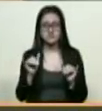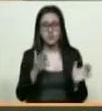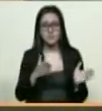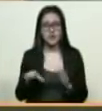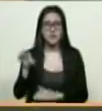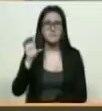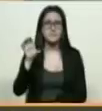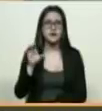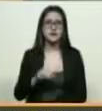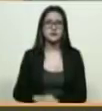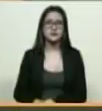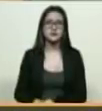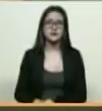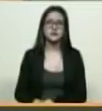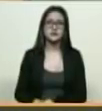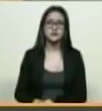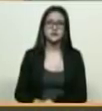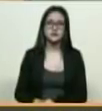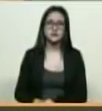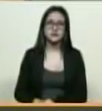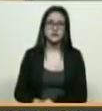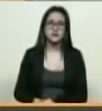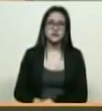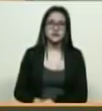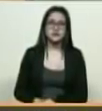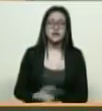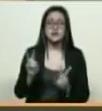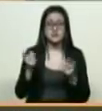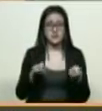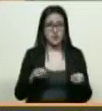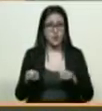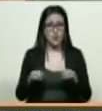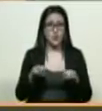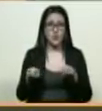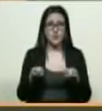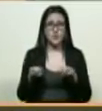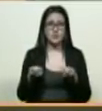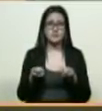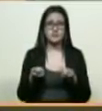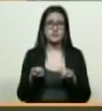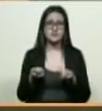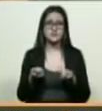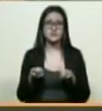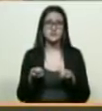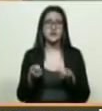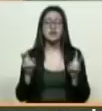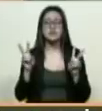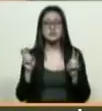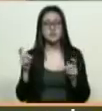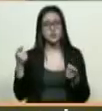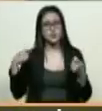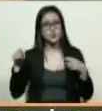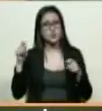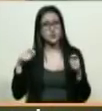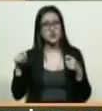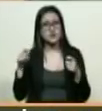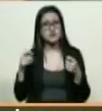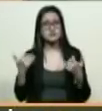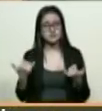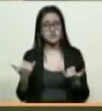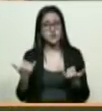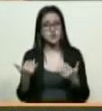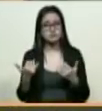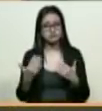patria que corresponde. Y lo hablábamos con nuestros prestadores esta mañana, la dimensión económica, donde definitivamente pues el sector turismo viene